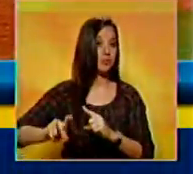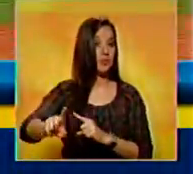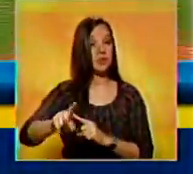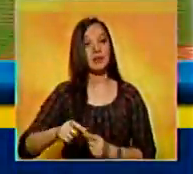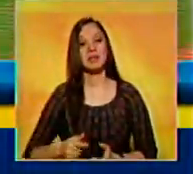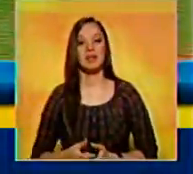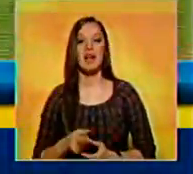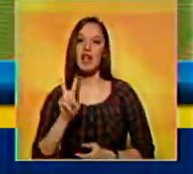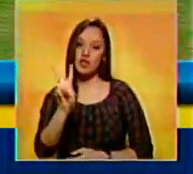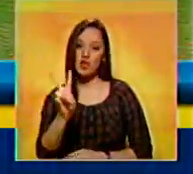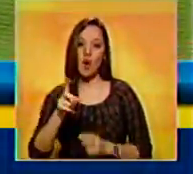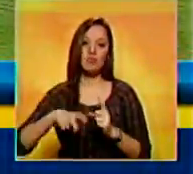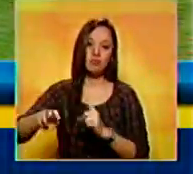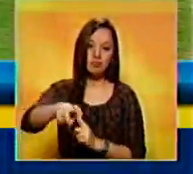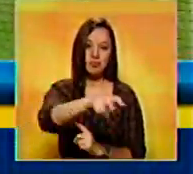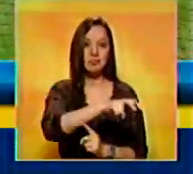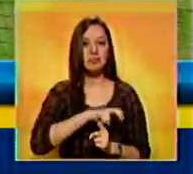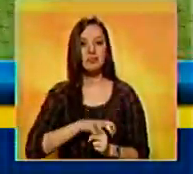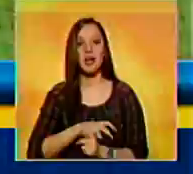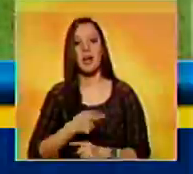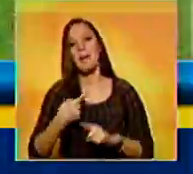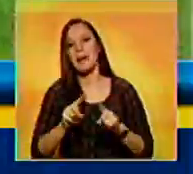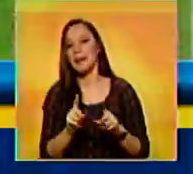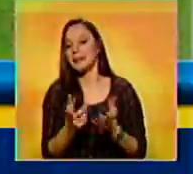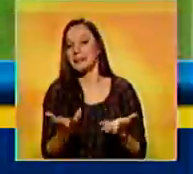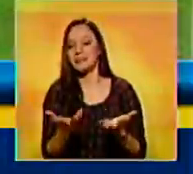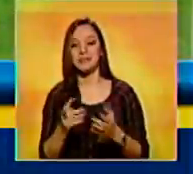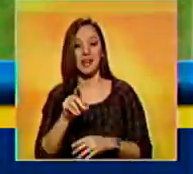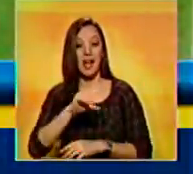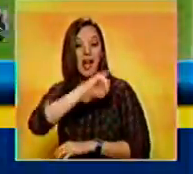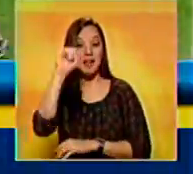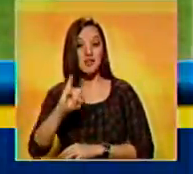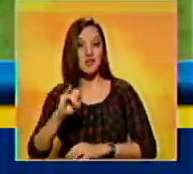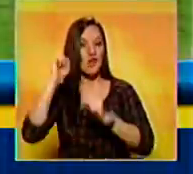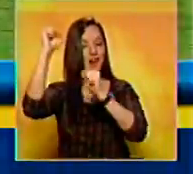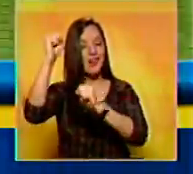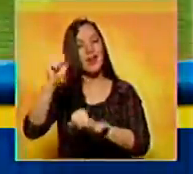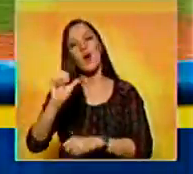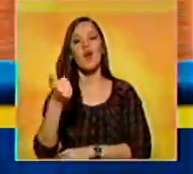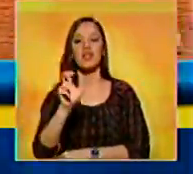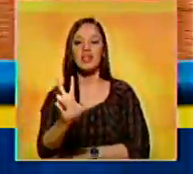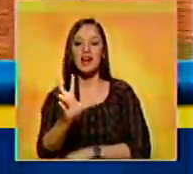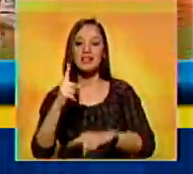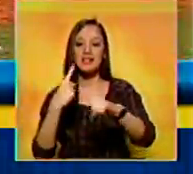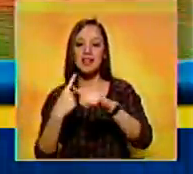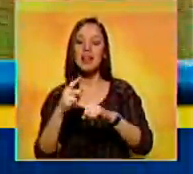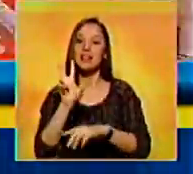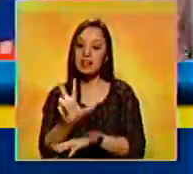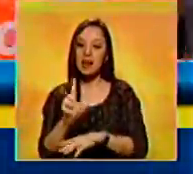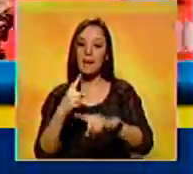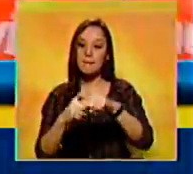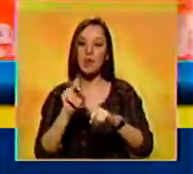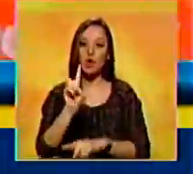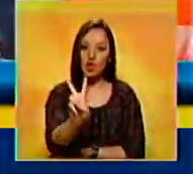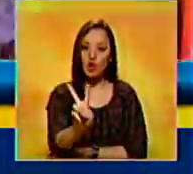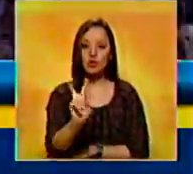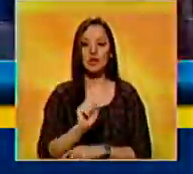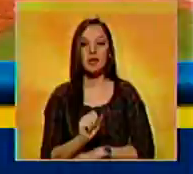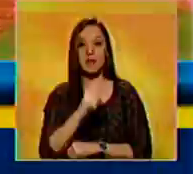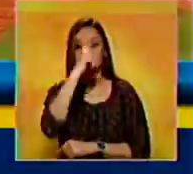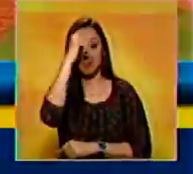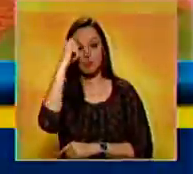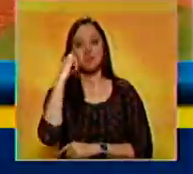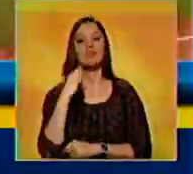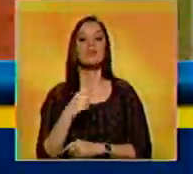impulsar a Frank Díaz. Sin embargo, no fue suficiente. Las Águilas terminaron ganando 13-2. Ganó Tim Dillard, perdió